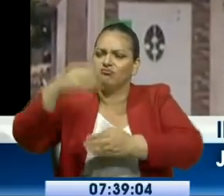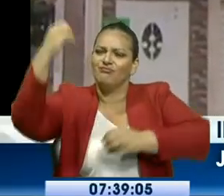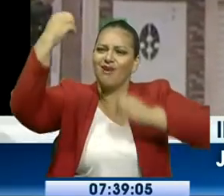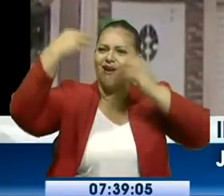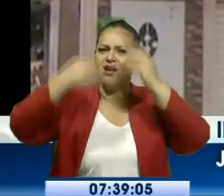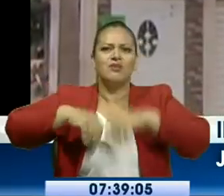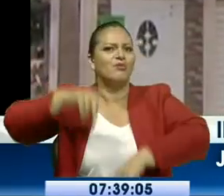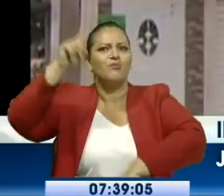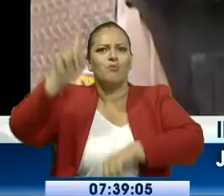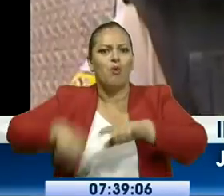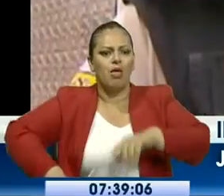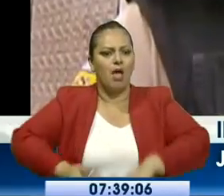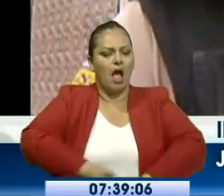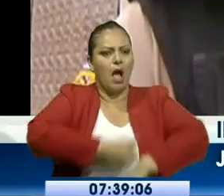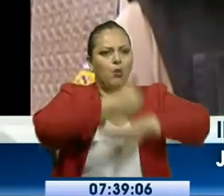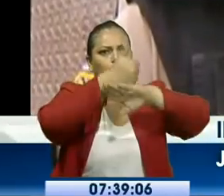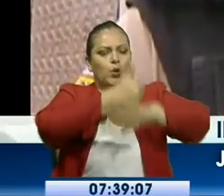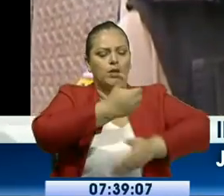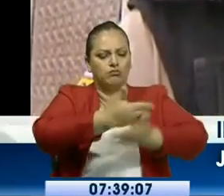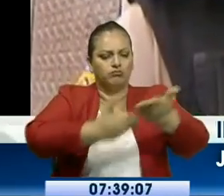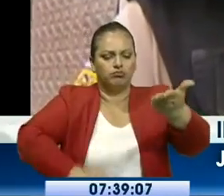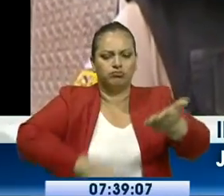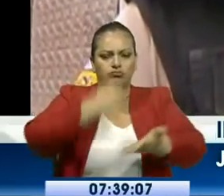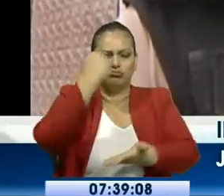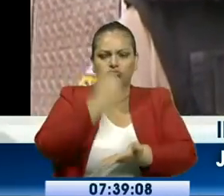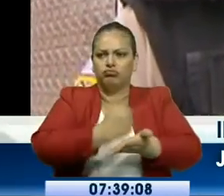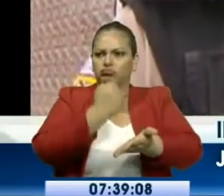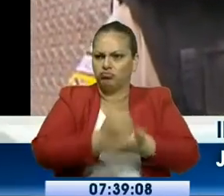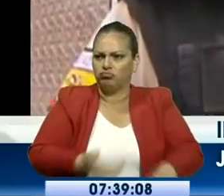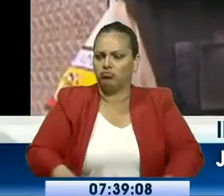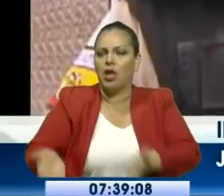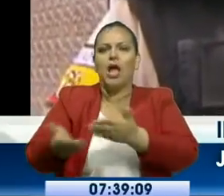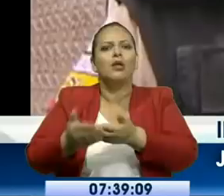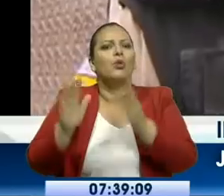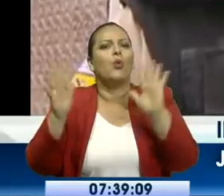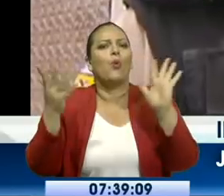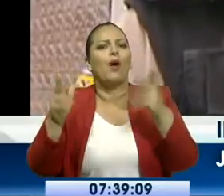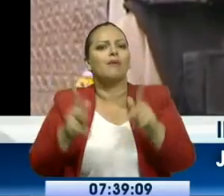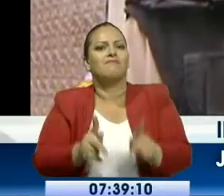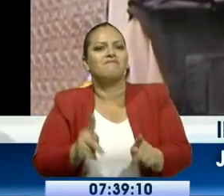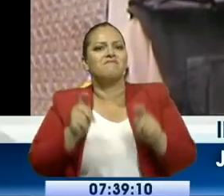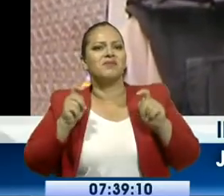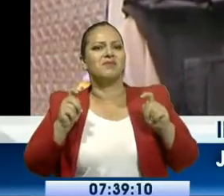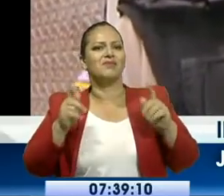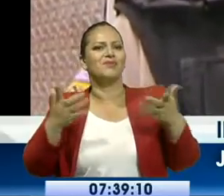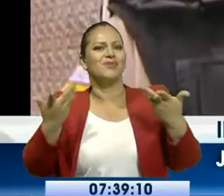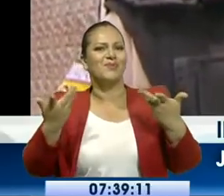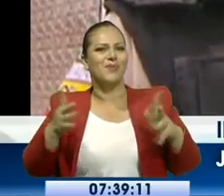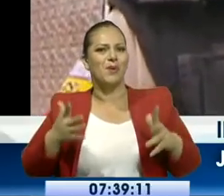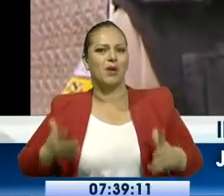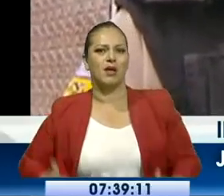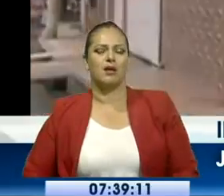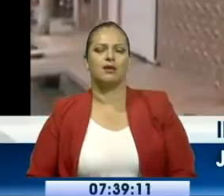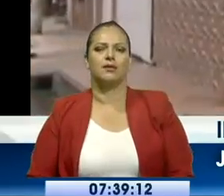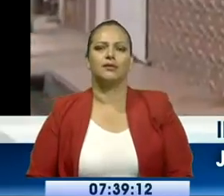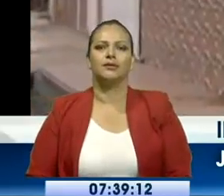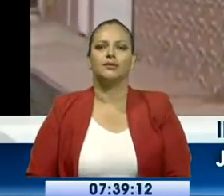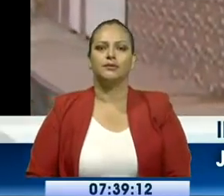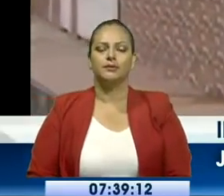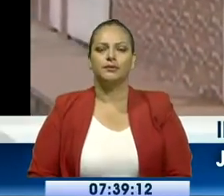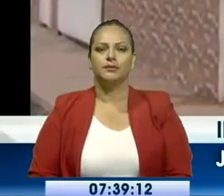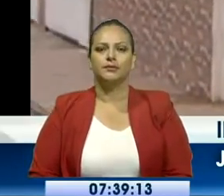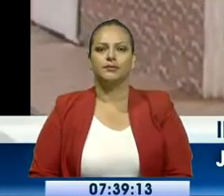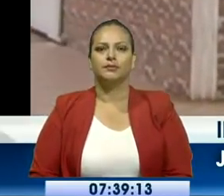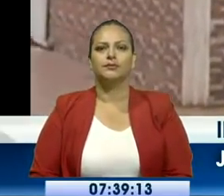no tiene ni siquiera un rótulo, es una vivienda común, se podría decir. Ha estado funcionando así al interior. Y